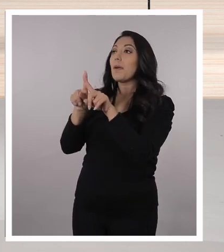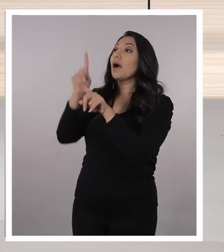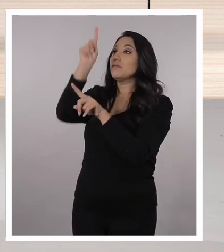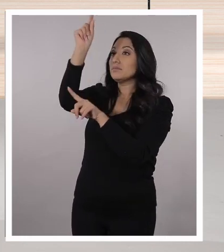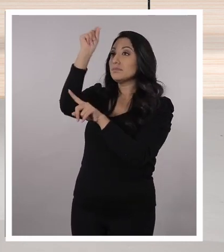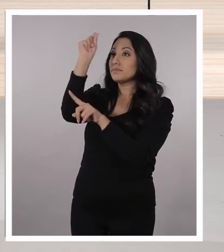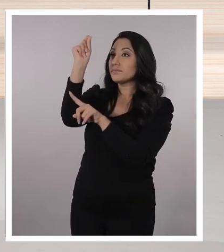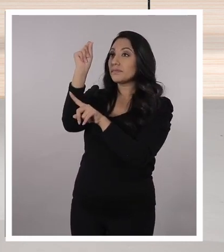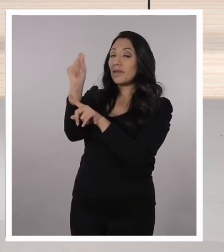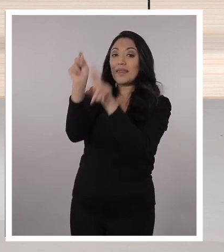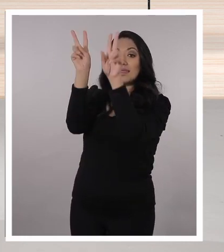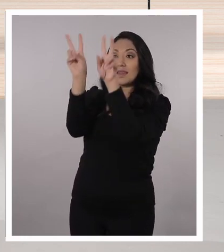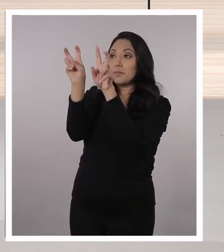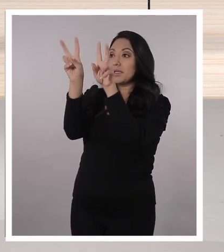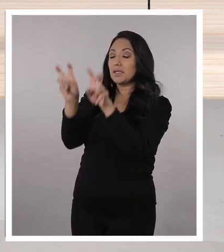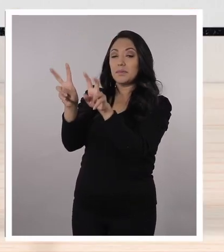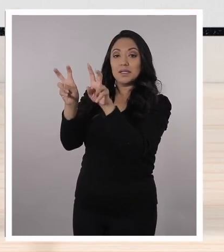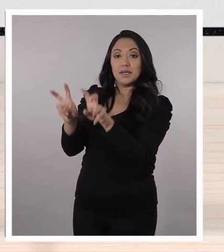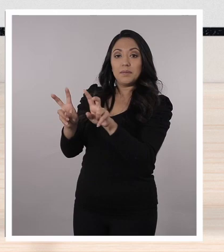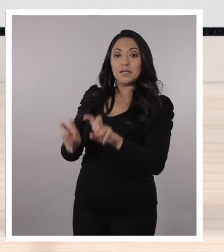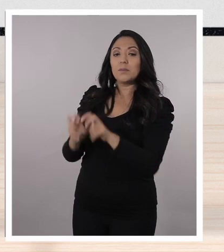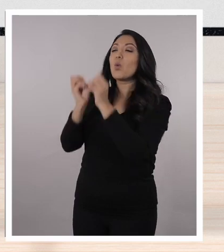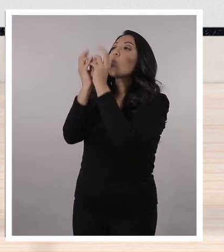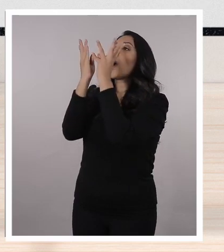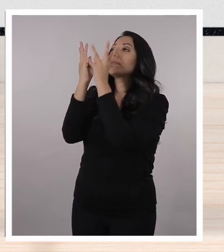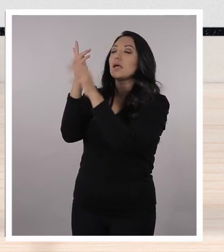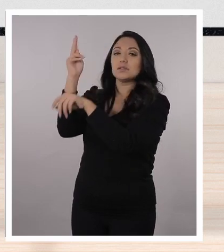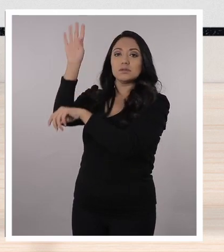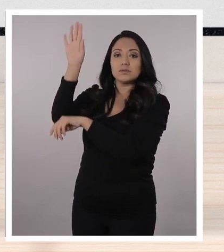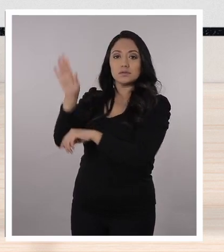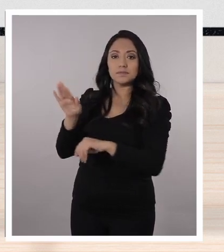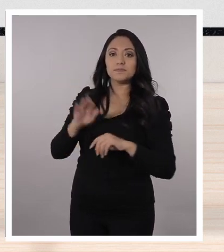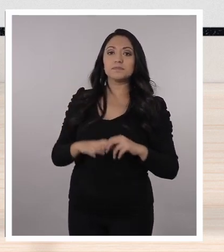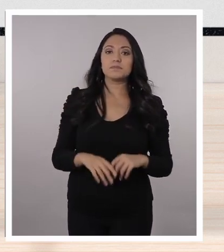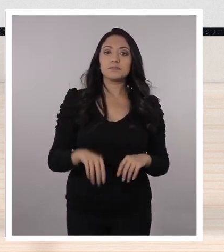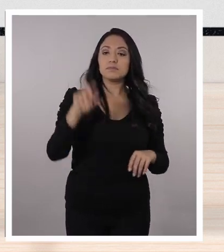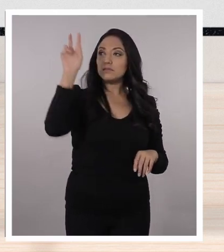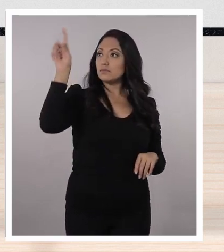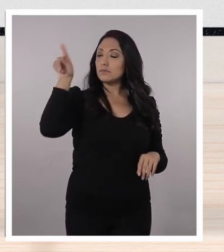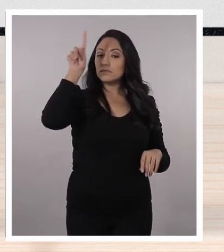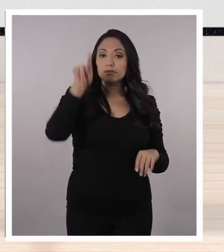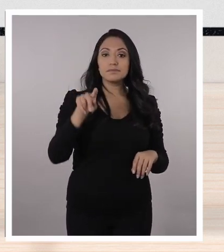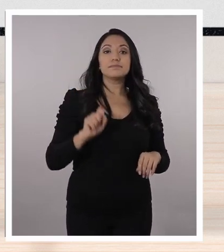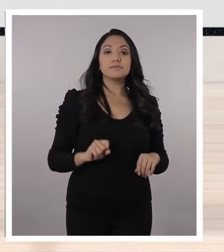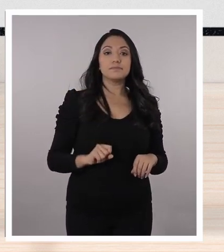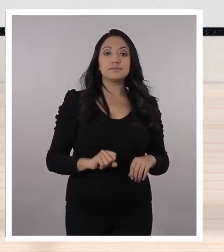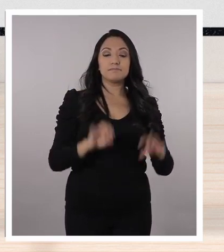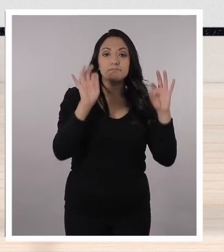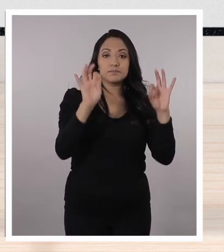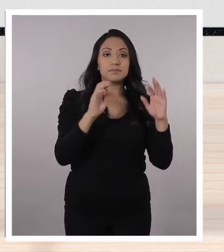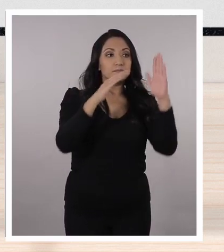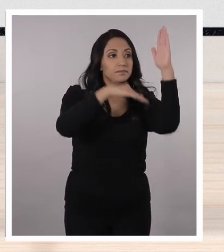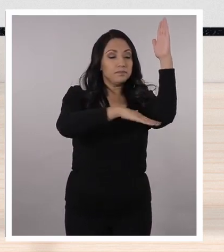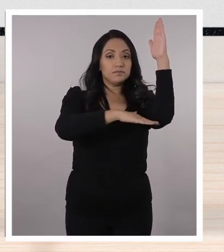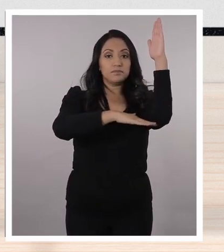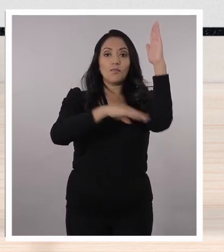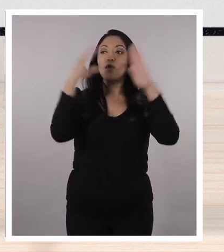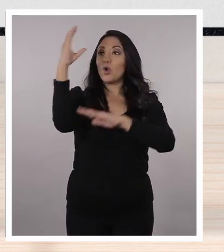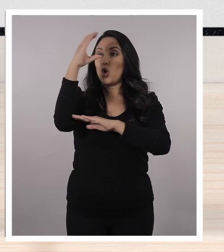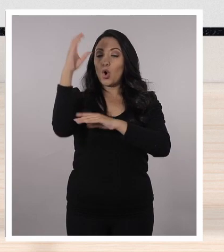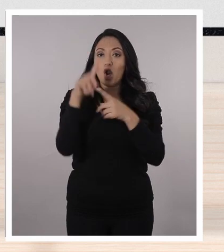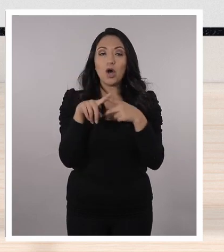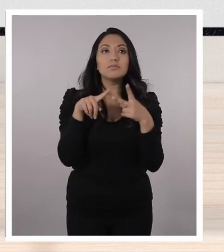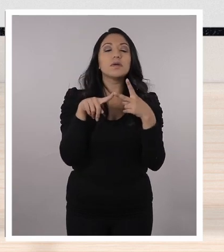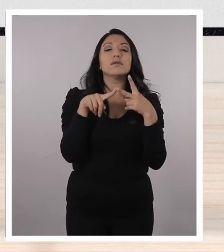la frecuencia de cada categoría de la variable y dibujábamos, ¿no es cierto? Perú, 3, 3, justo.